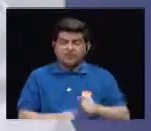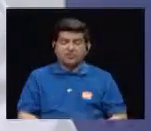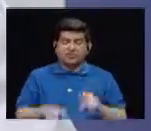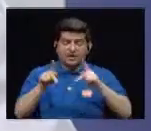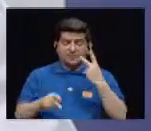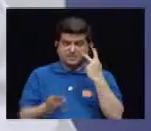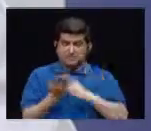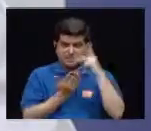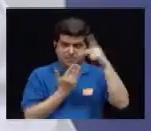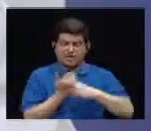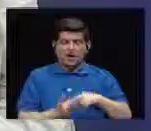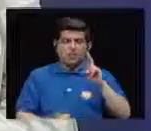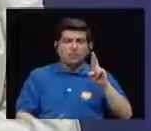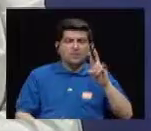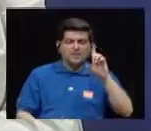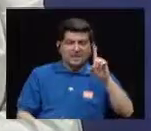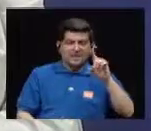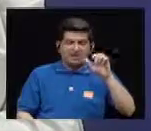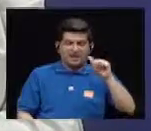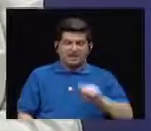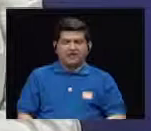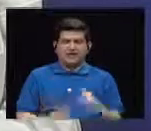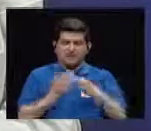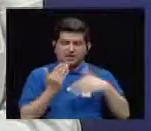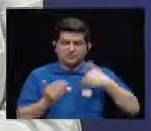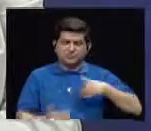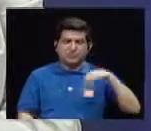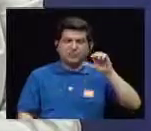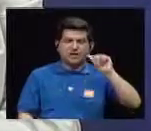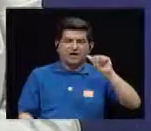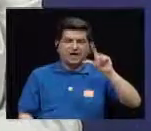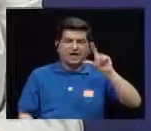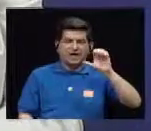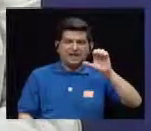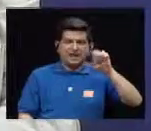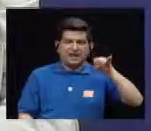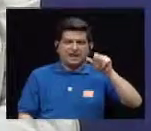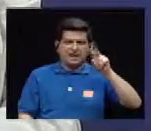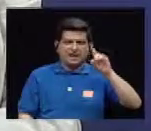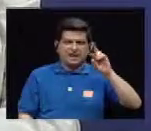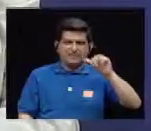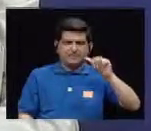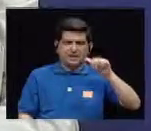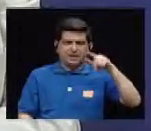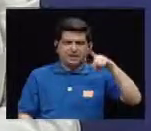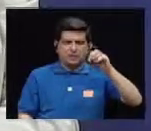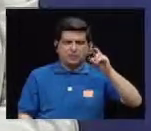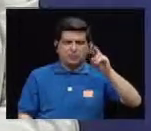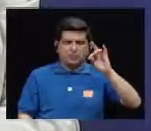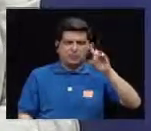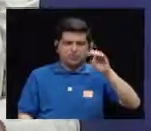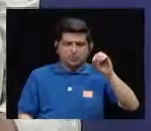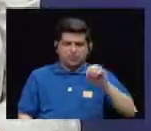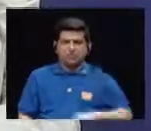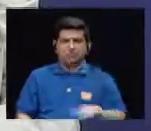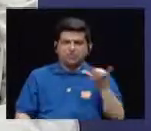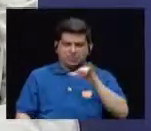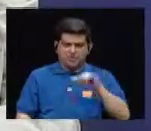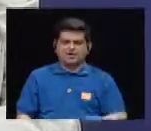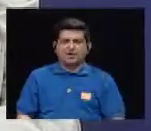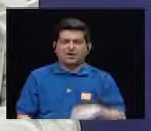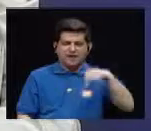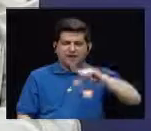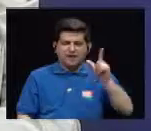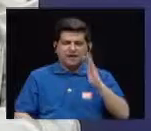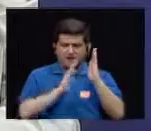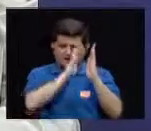a nuestros televidentes que Rubén Darío Arena es esposo de Alejandra Portillo, actriz costarricense. Tenemos también el